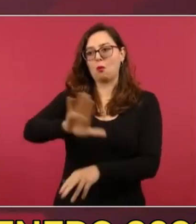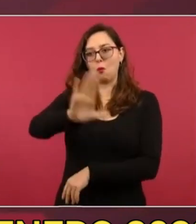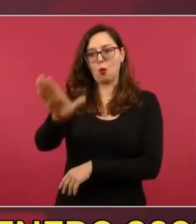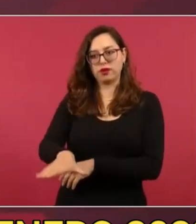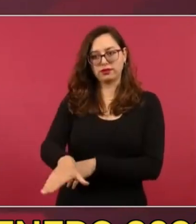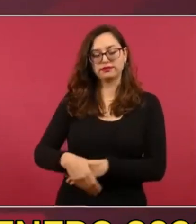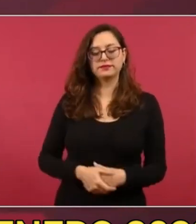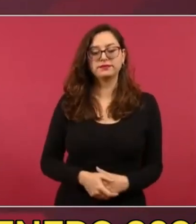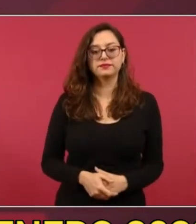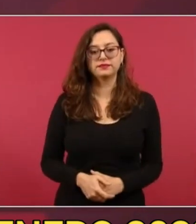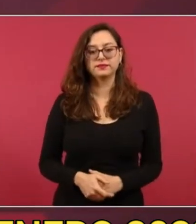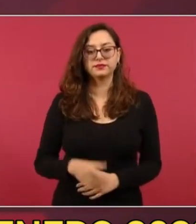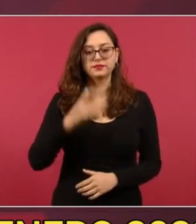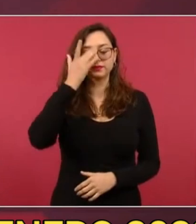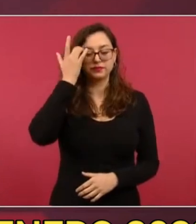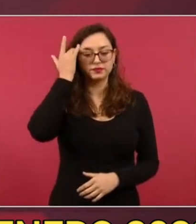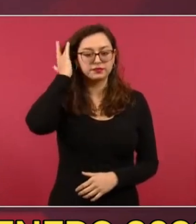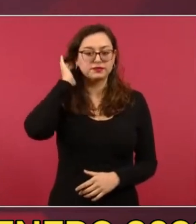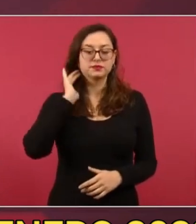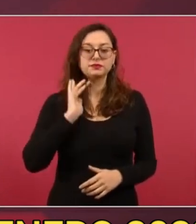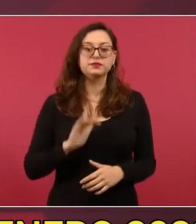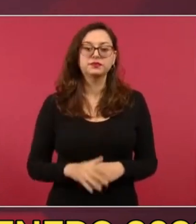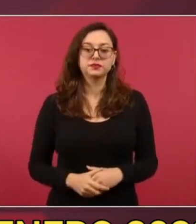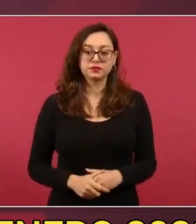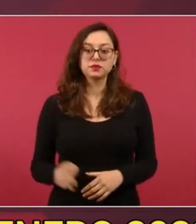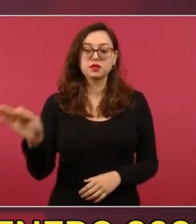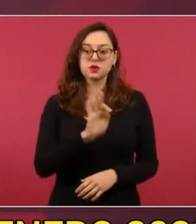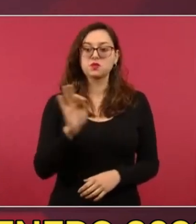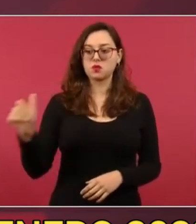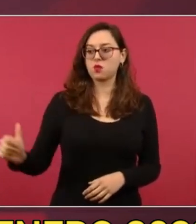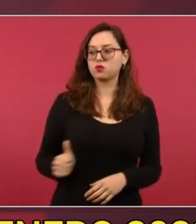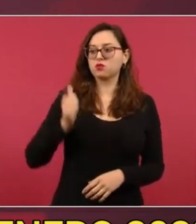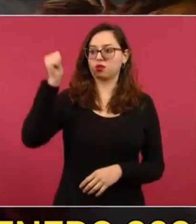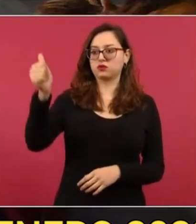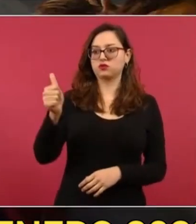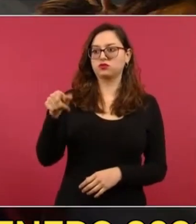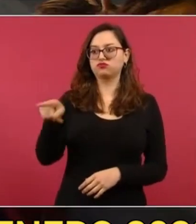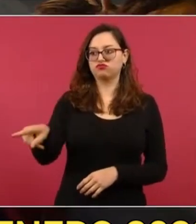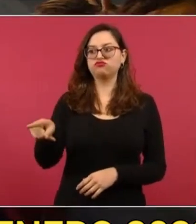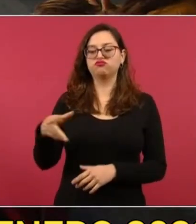Entonces, a lo mejor voy a aprovechar para,